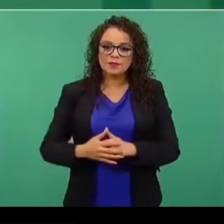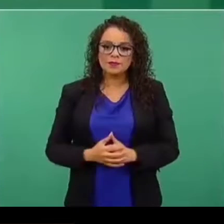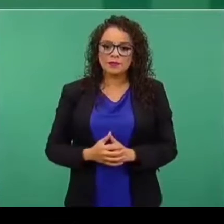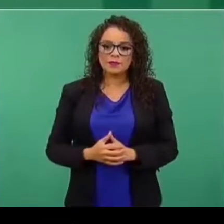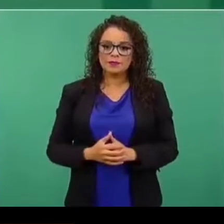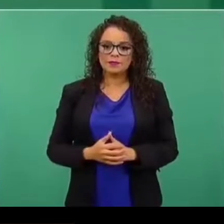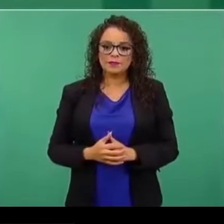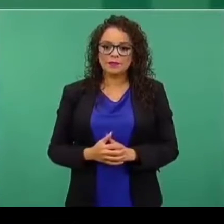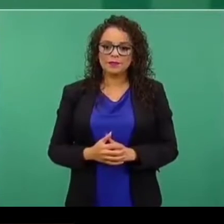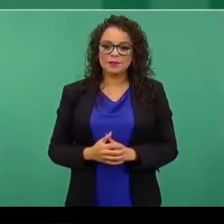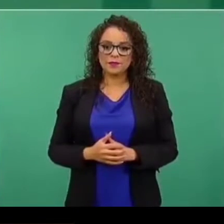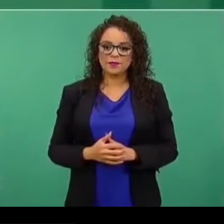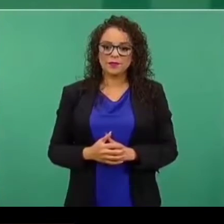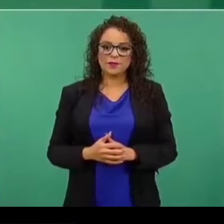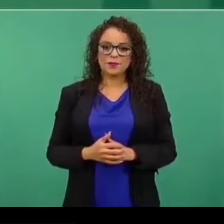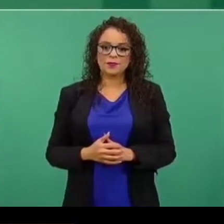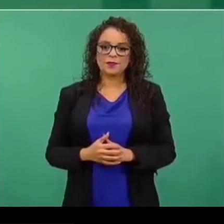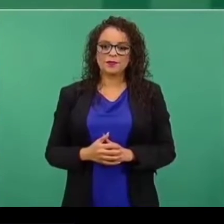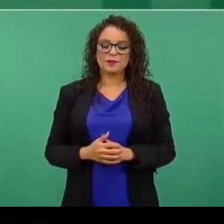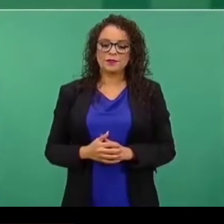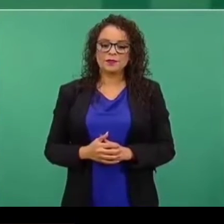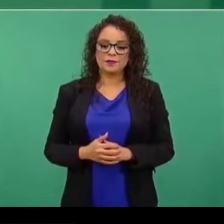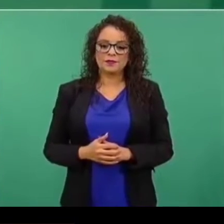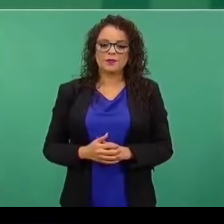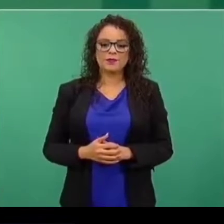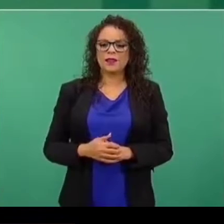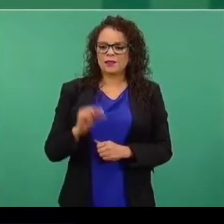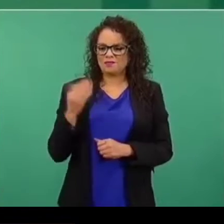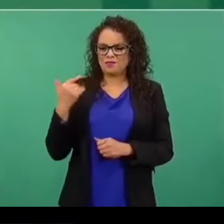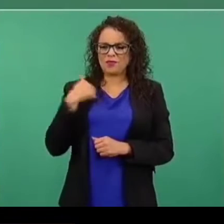Ahora que dije de que ya no le daban importancia